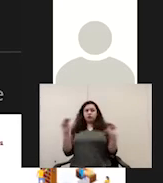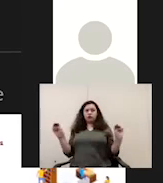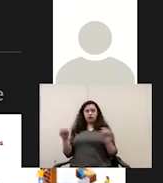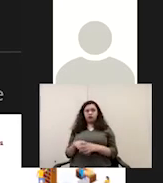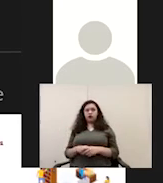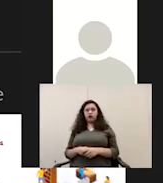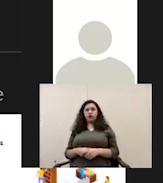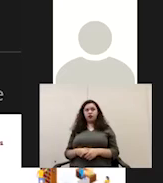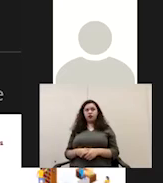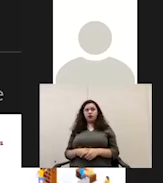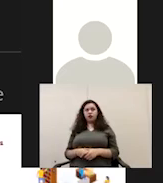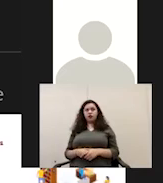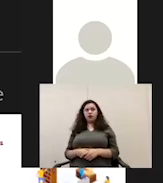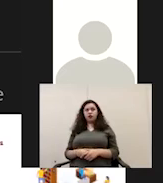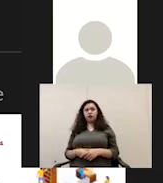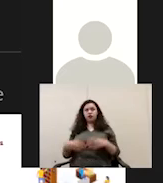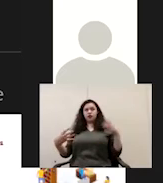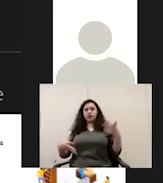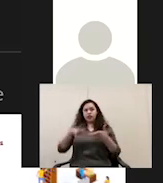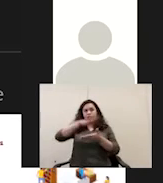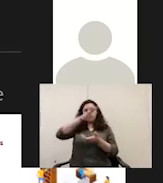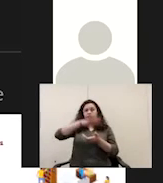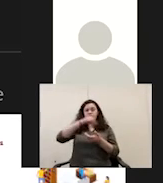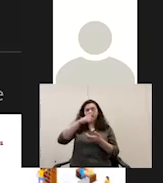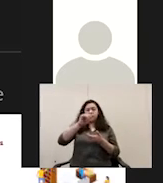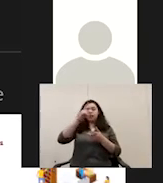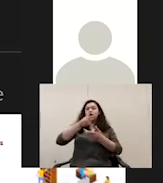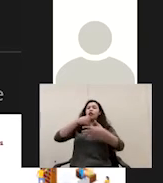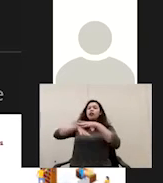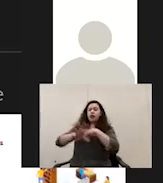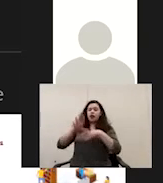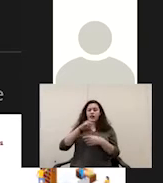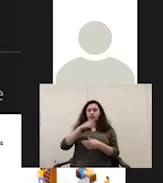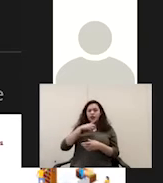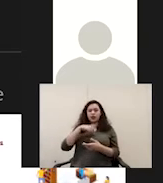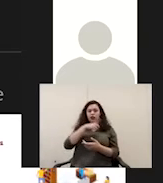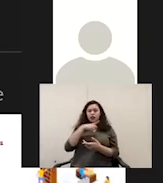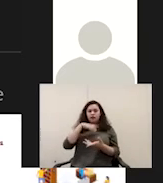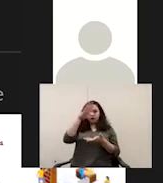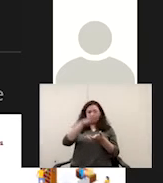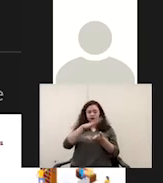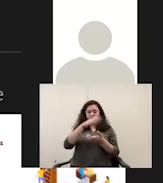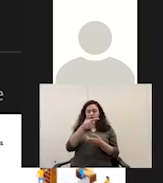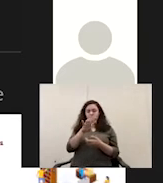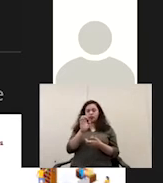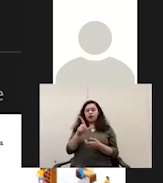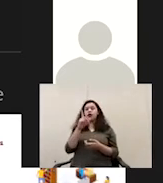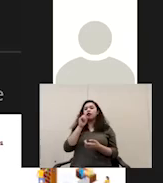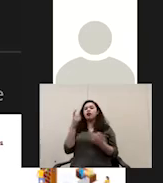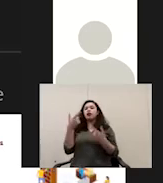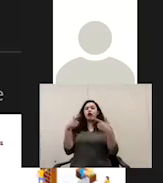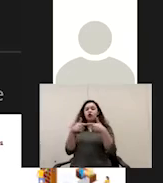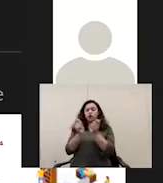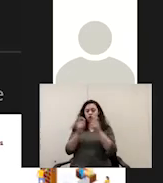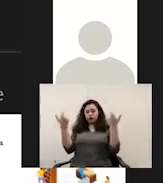los dispensadores de gel dentro del salón, a la entrada sobre todo. Que sean los grupos reducidos y de